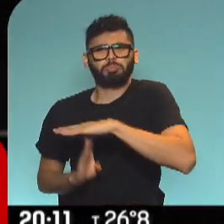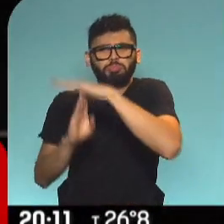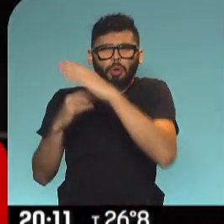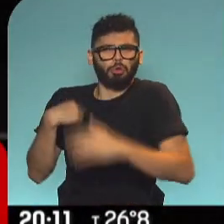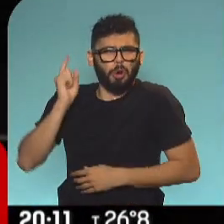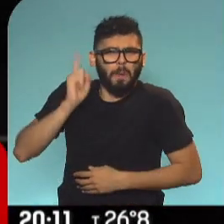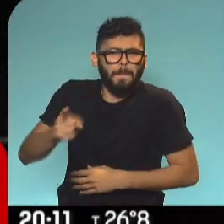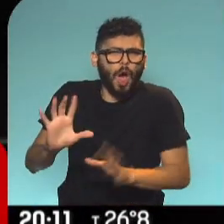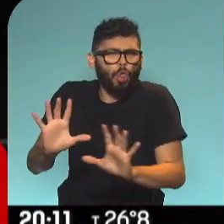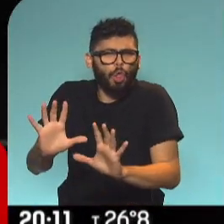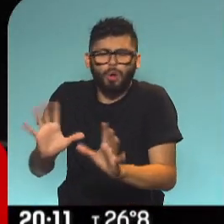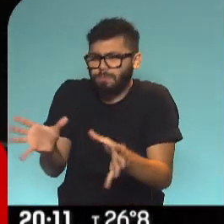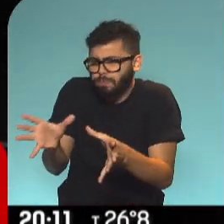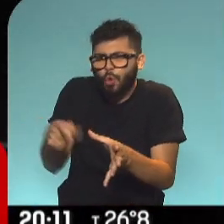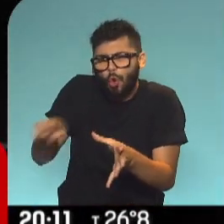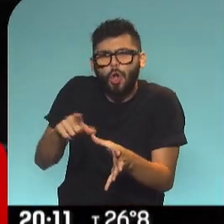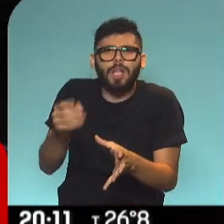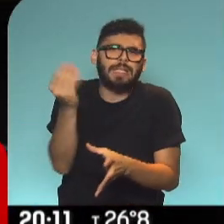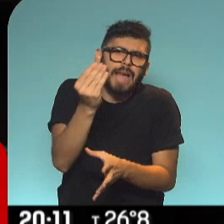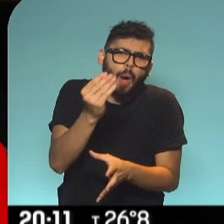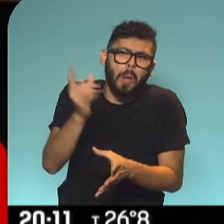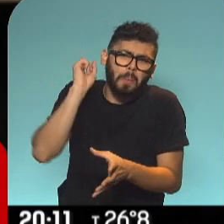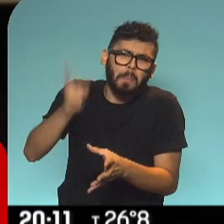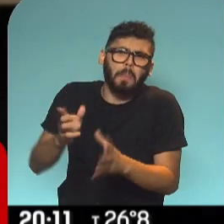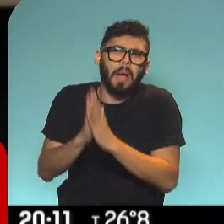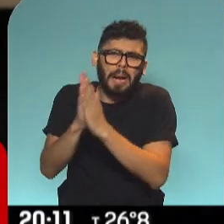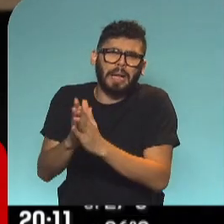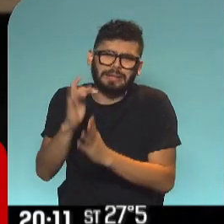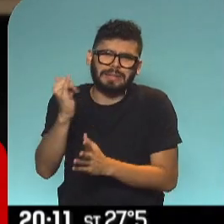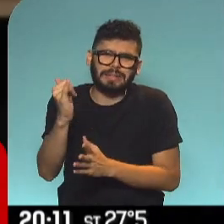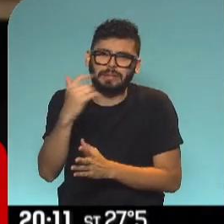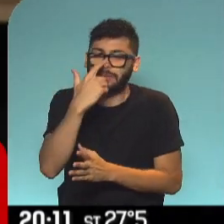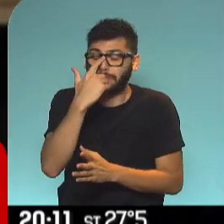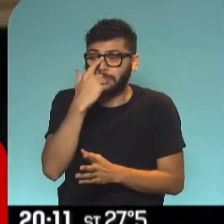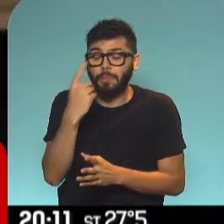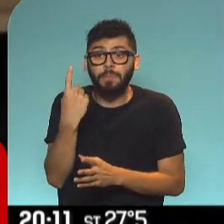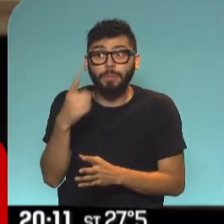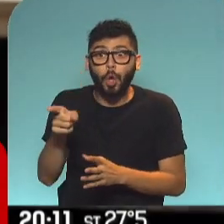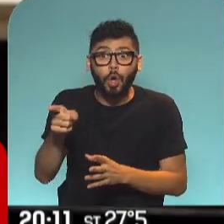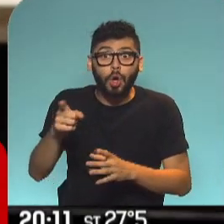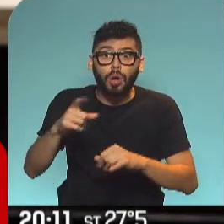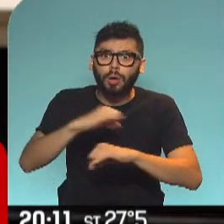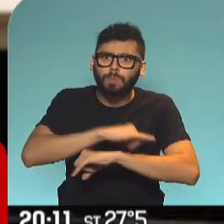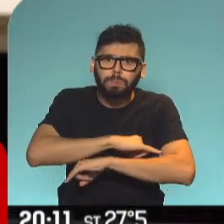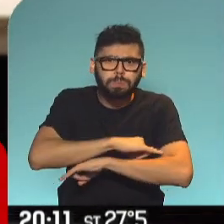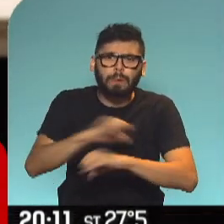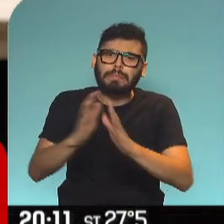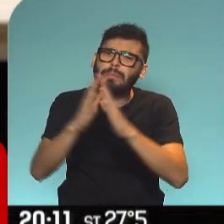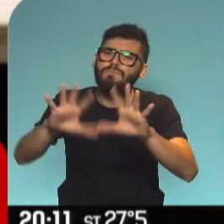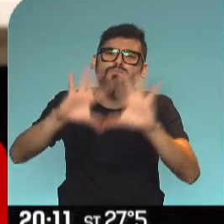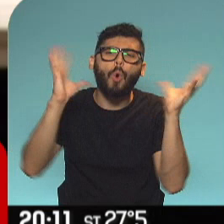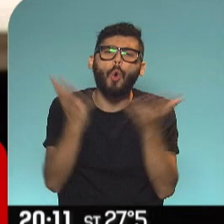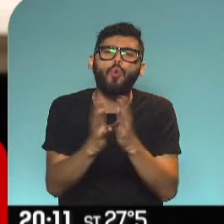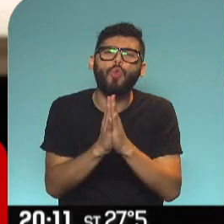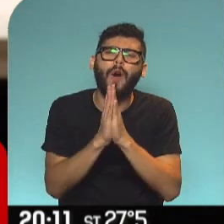puedo mandar, puedo ordenar que recen un sábado en una jornada de oración. Parece que fue tan fuerte esa jornada de oración que